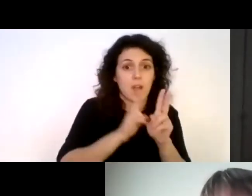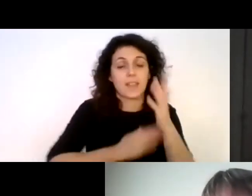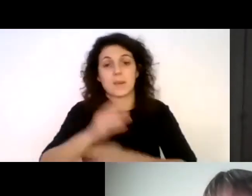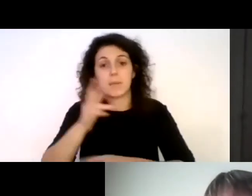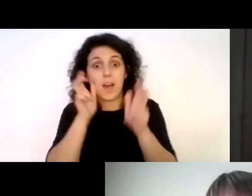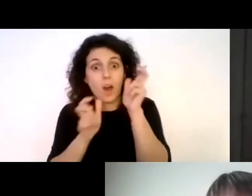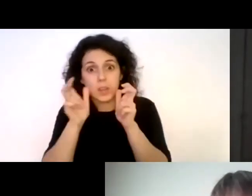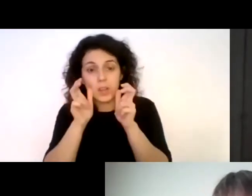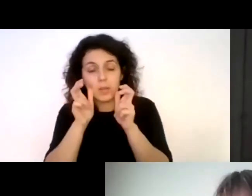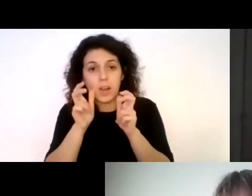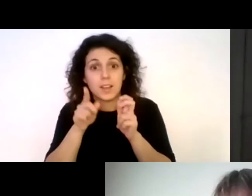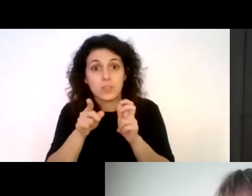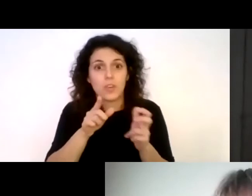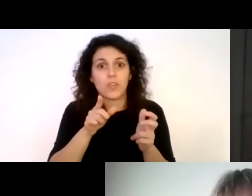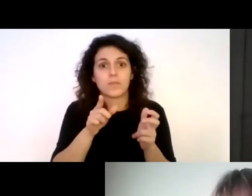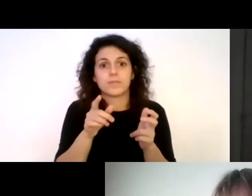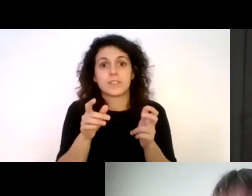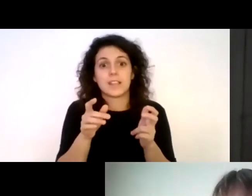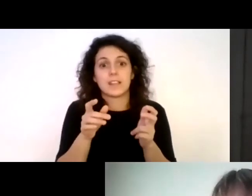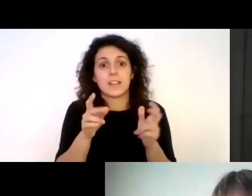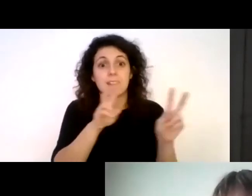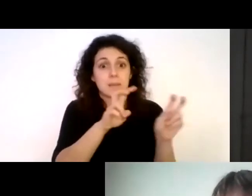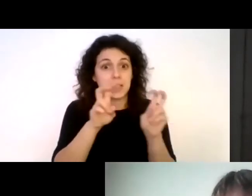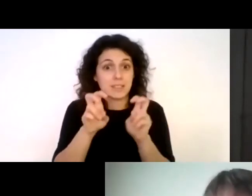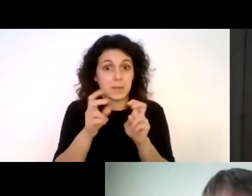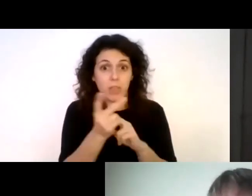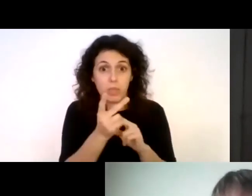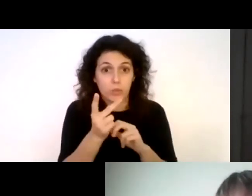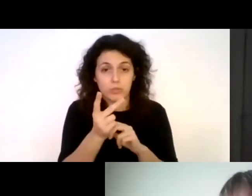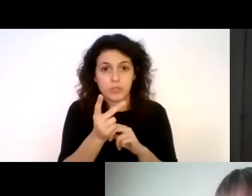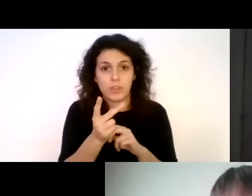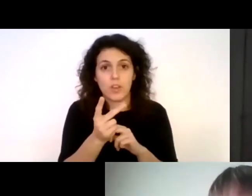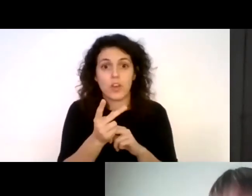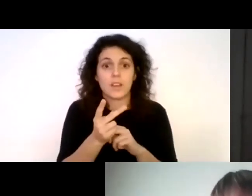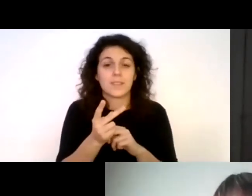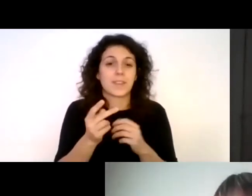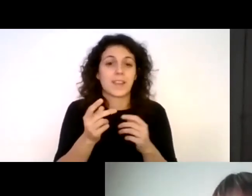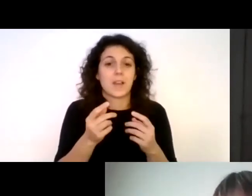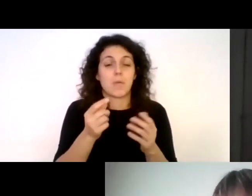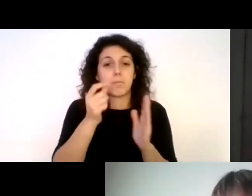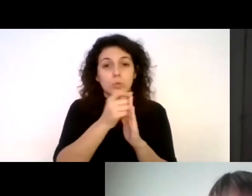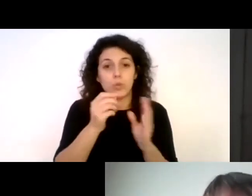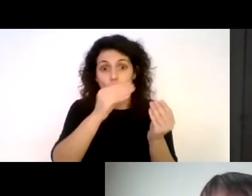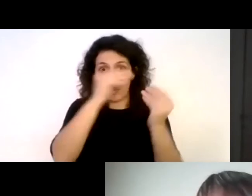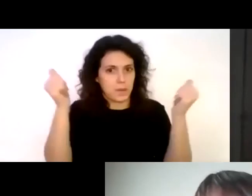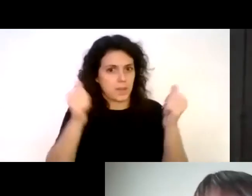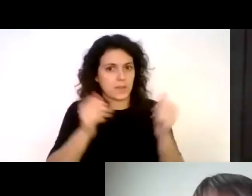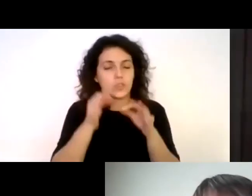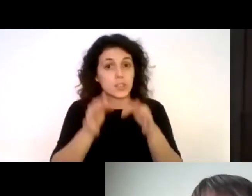auditiva fue como, que no sé, es que es como la parte más olvidada, ¿no? Entonces, con estos cursos realmente